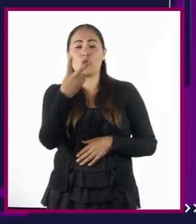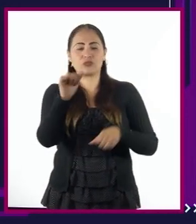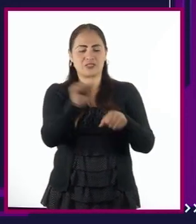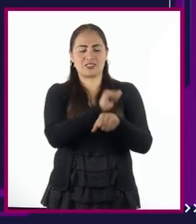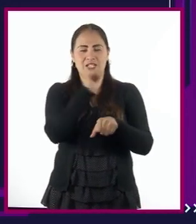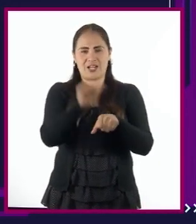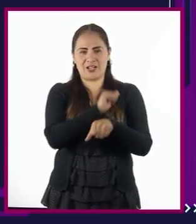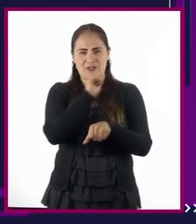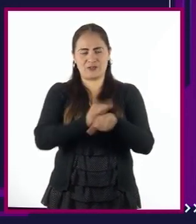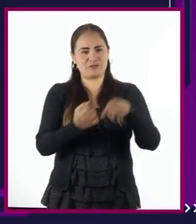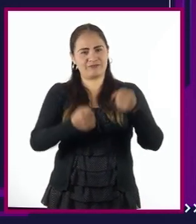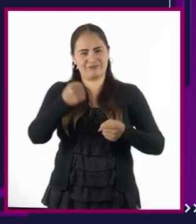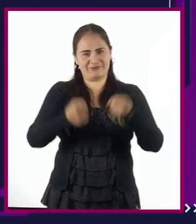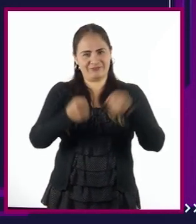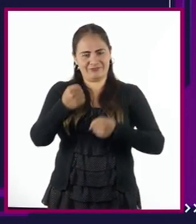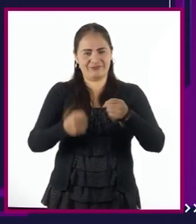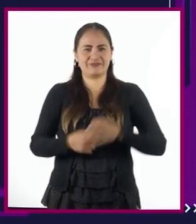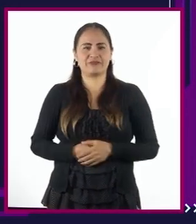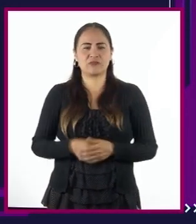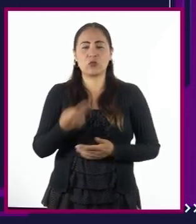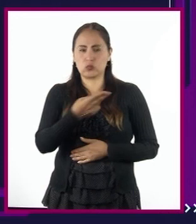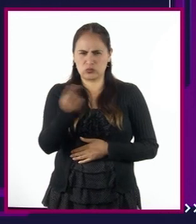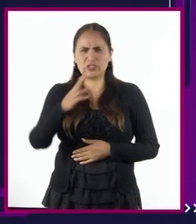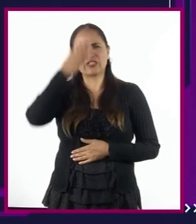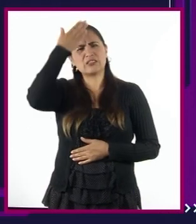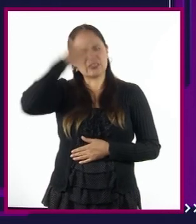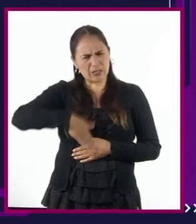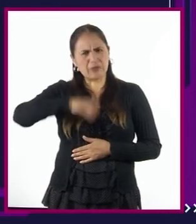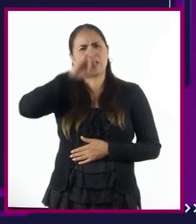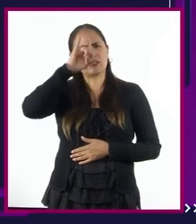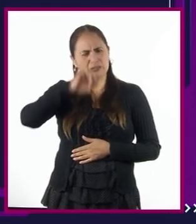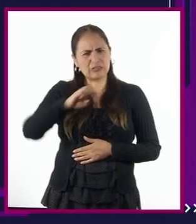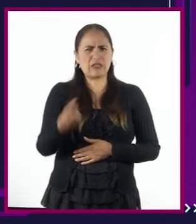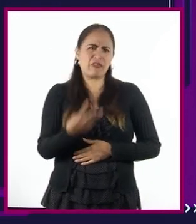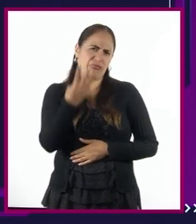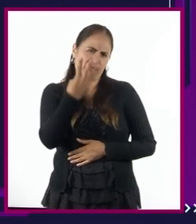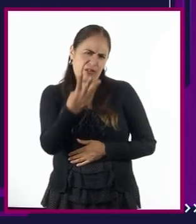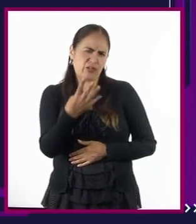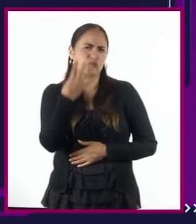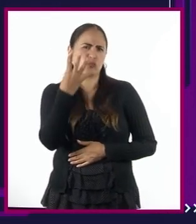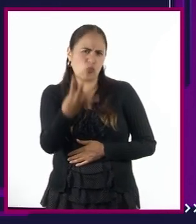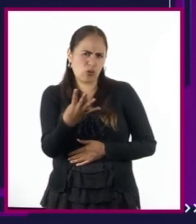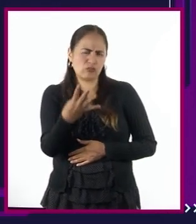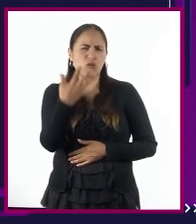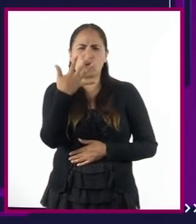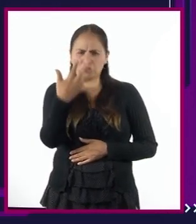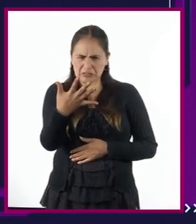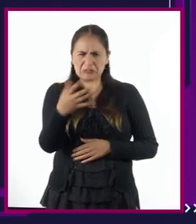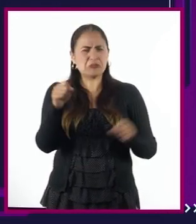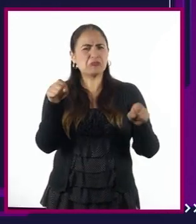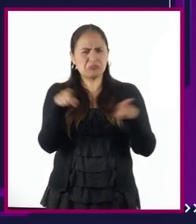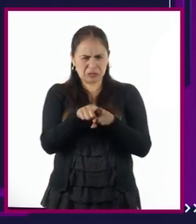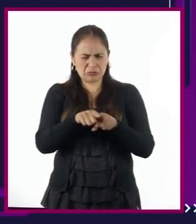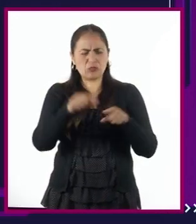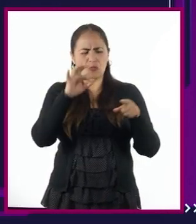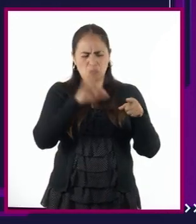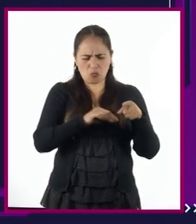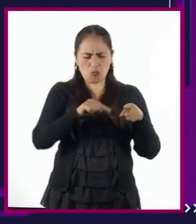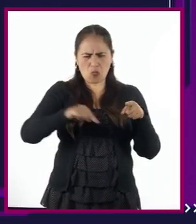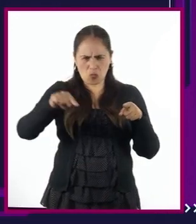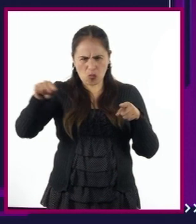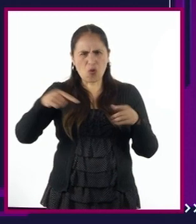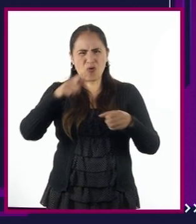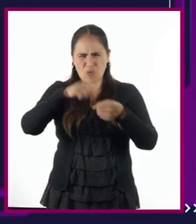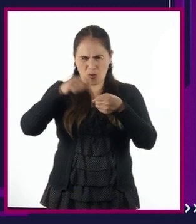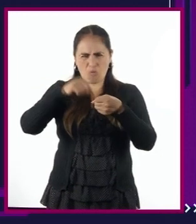vehículos. ¿Sabían que se pueden construir incluso 3, 4 o hasta 5 gráficas de línea en el